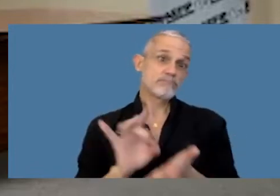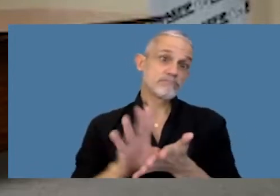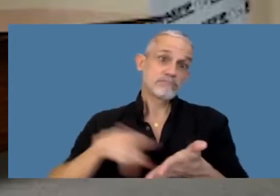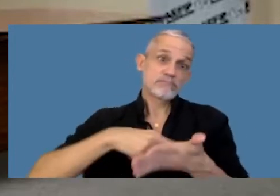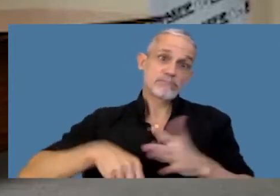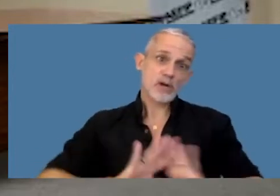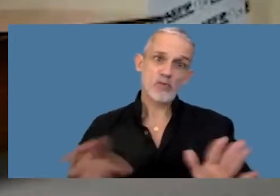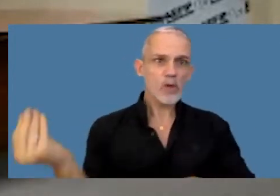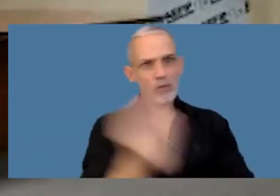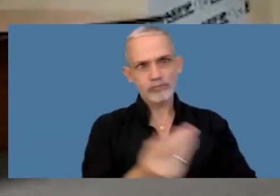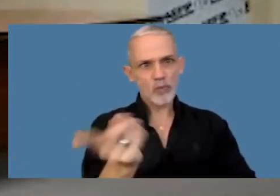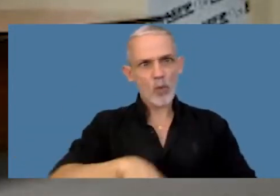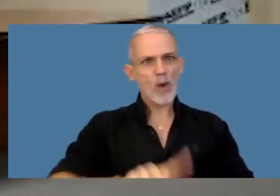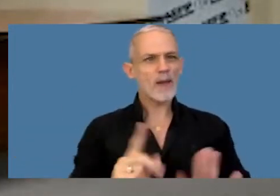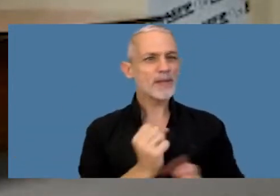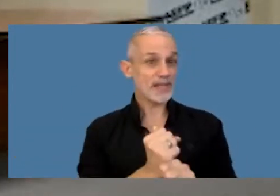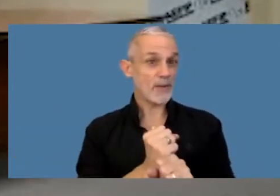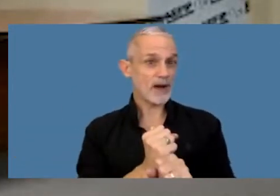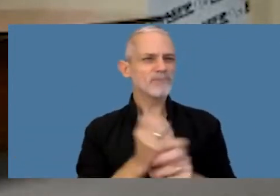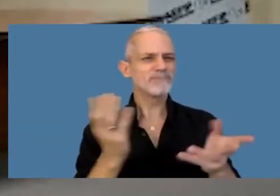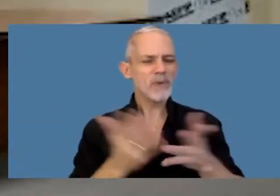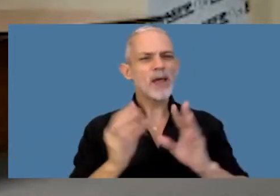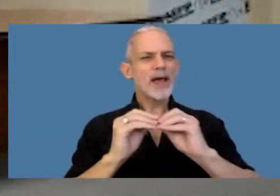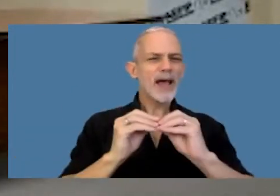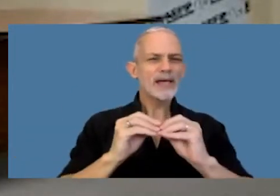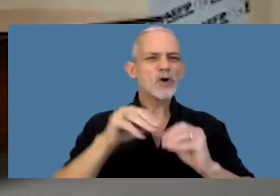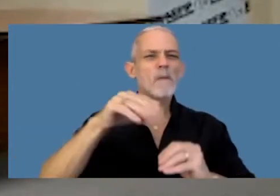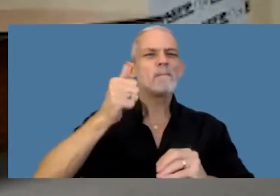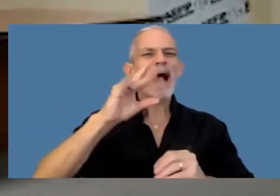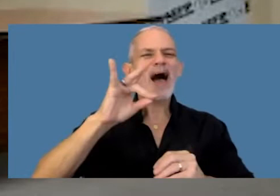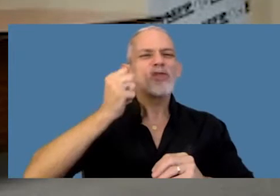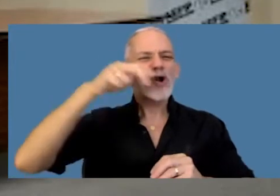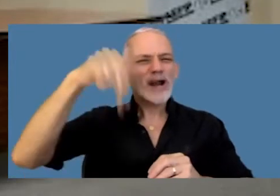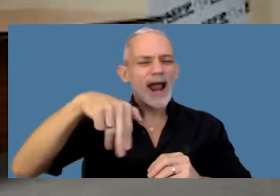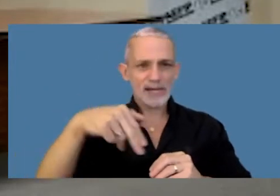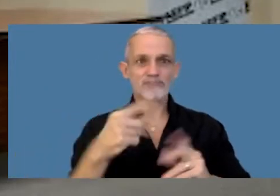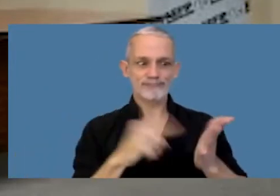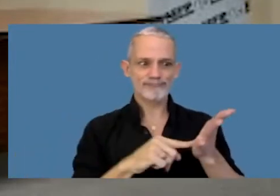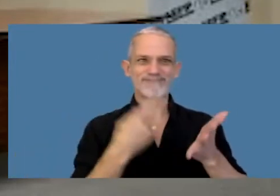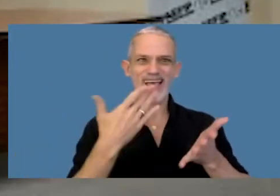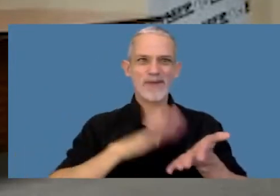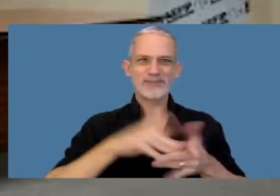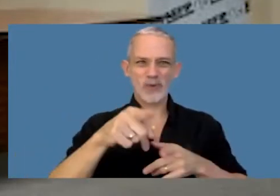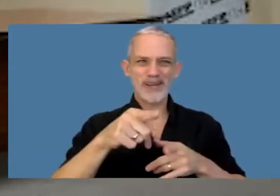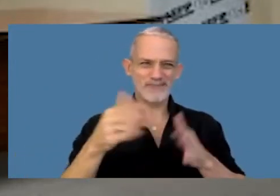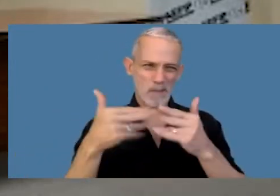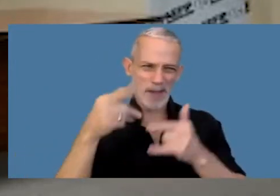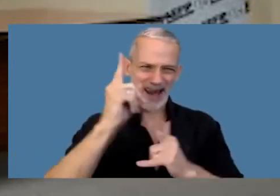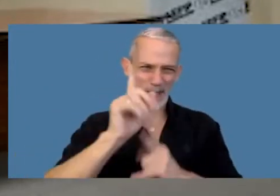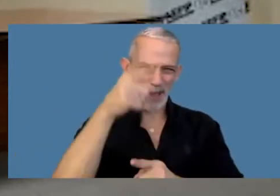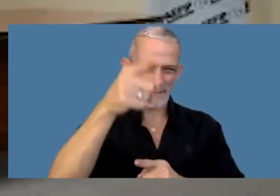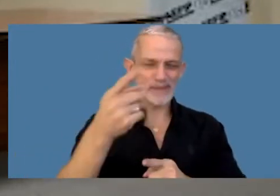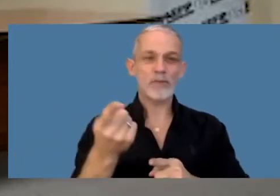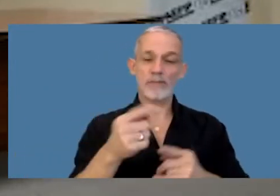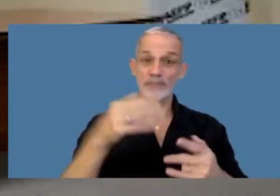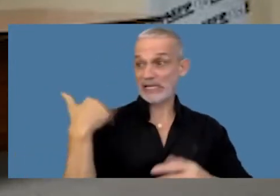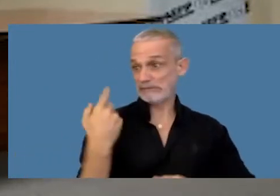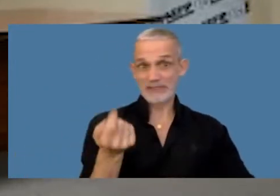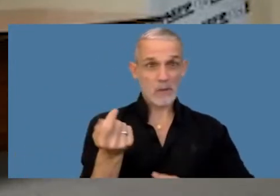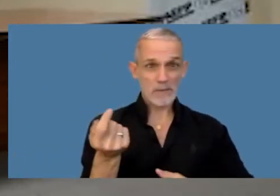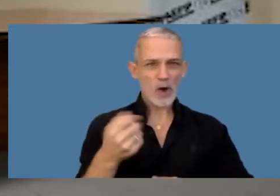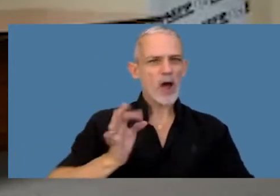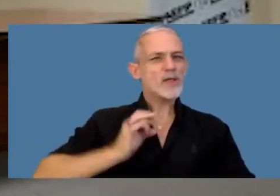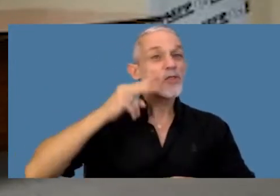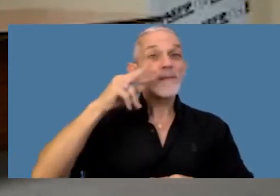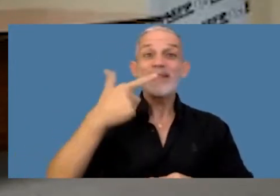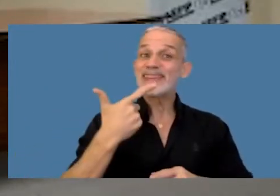importante. Por eso en el caso Madorrán se cita este caso Baena. Pero ahora, hace muy poco,